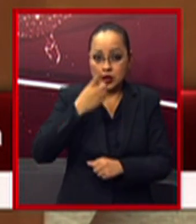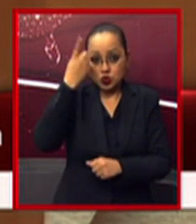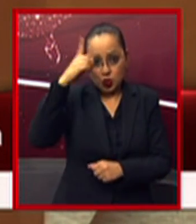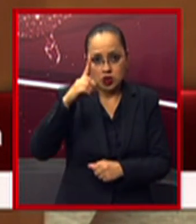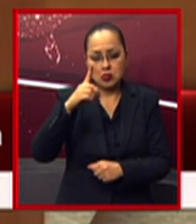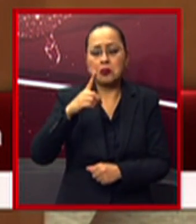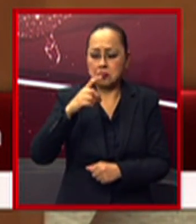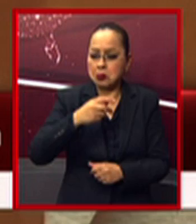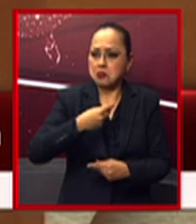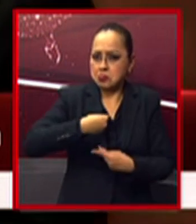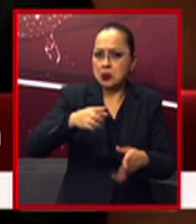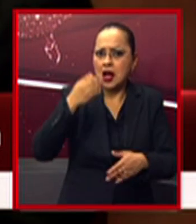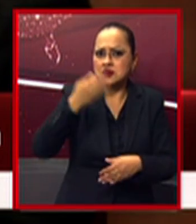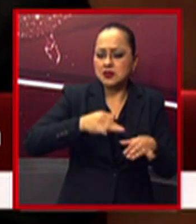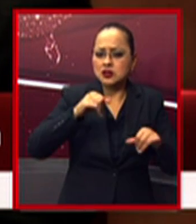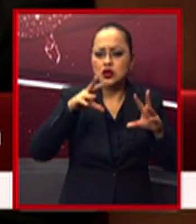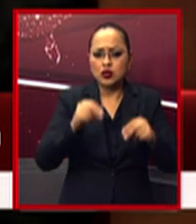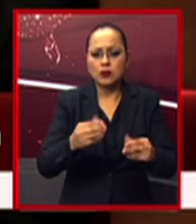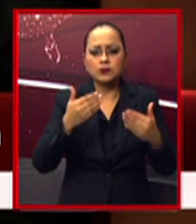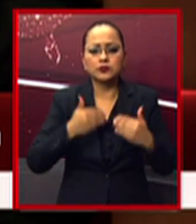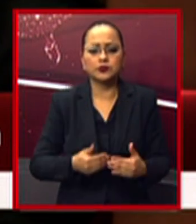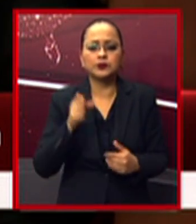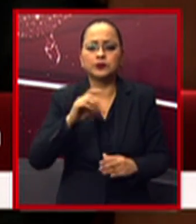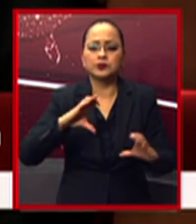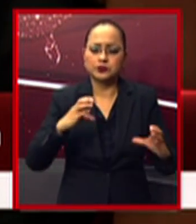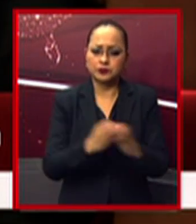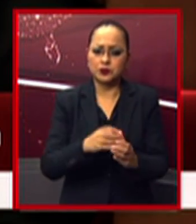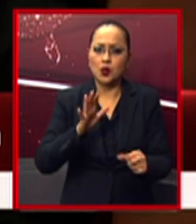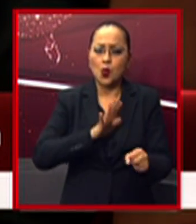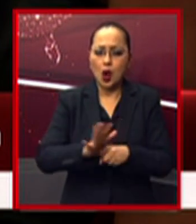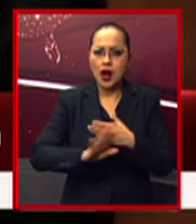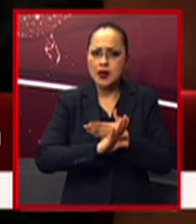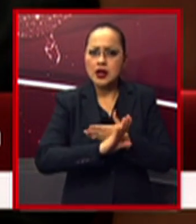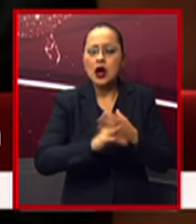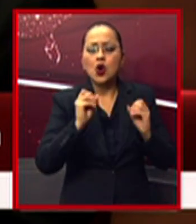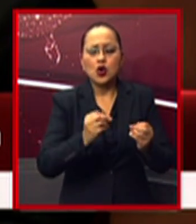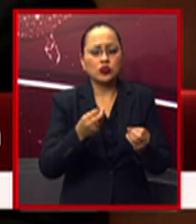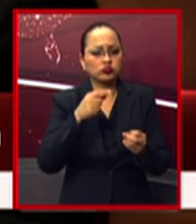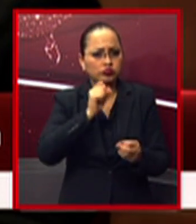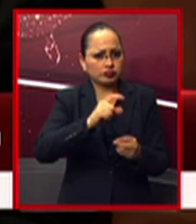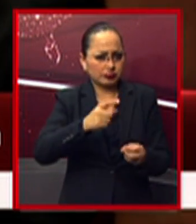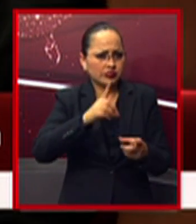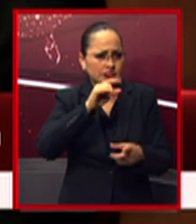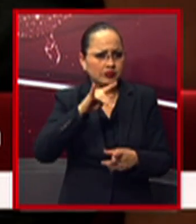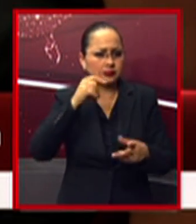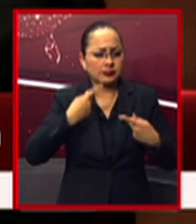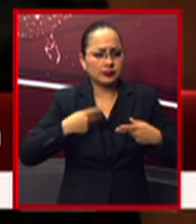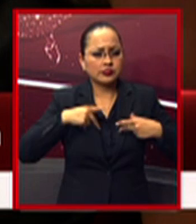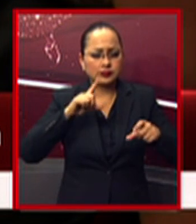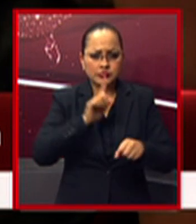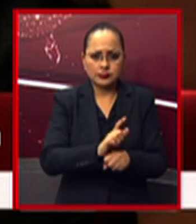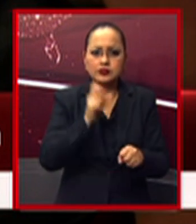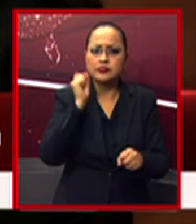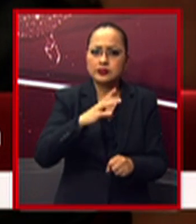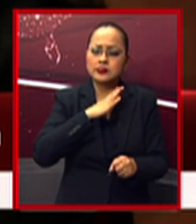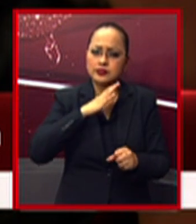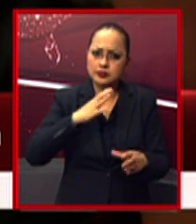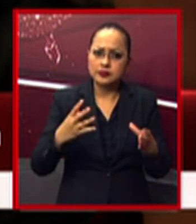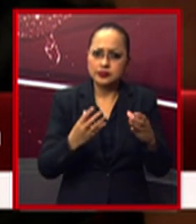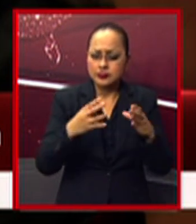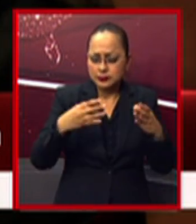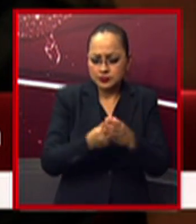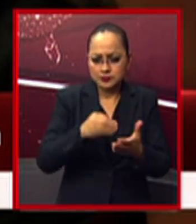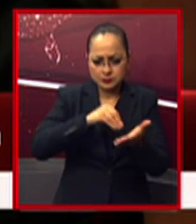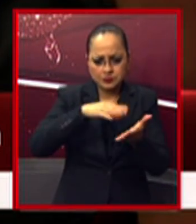excepciones establecidas. Se regularán las acciones preventivas en materia de datos personales. Asimismo, se establece una figura del